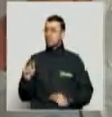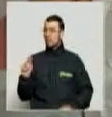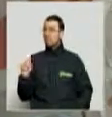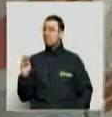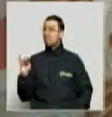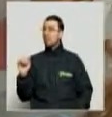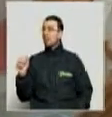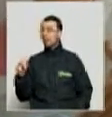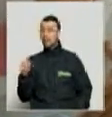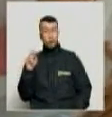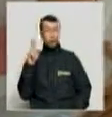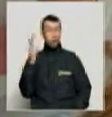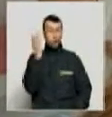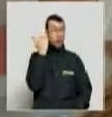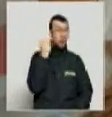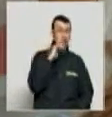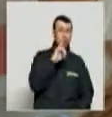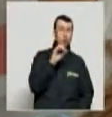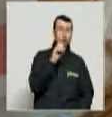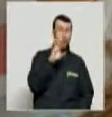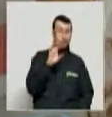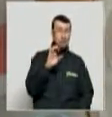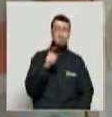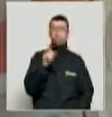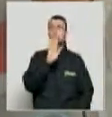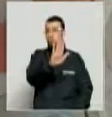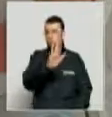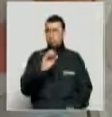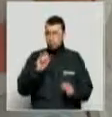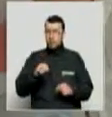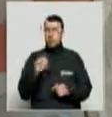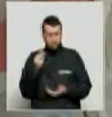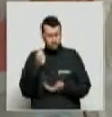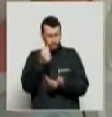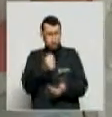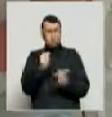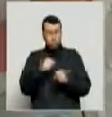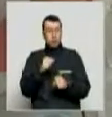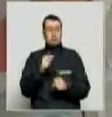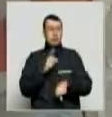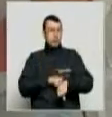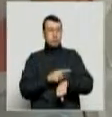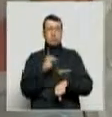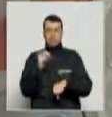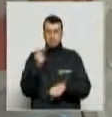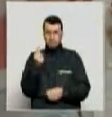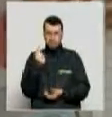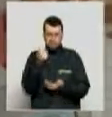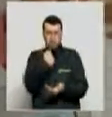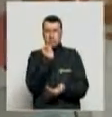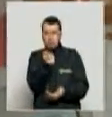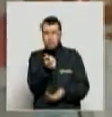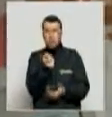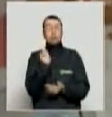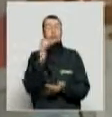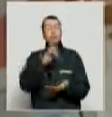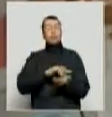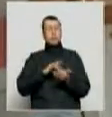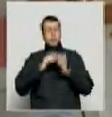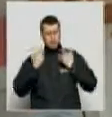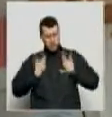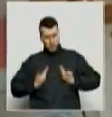ustedes, y por eso los invitamos para que hagan una pequeña inversión de tiempo y de dinero y se hagan un chequeo